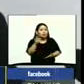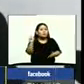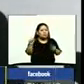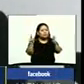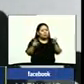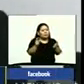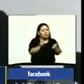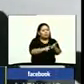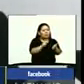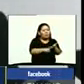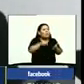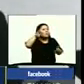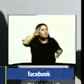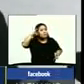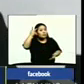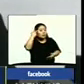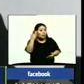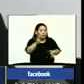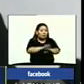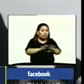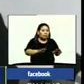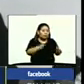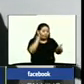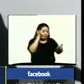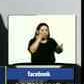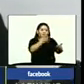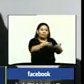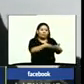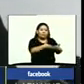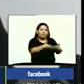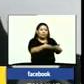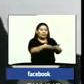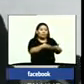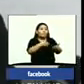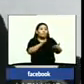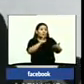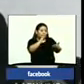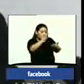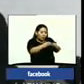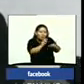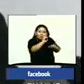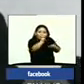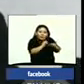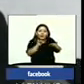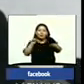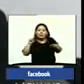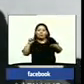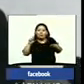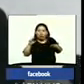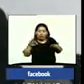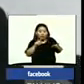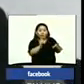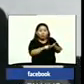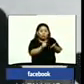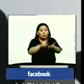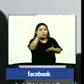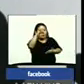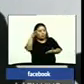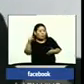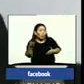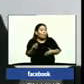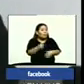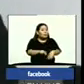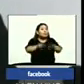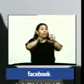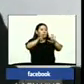se refiere únicamente a lo que se llama intereses de deuda pública. Esos son 780